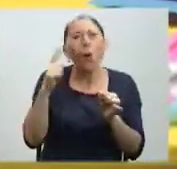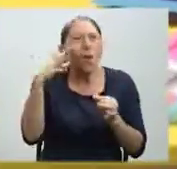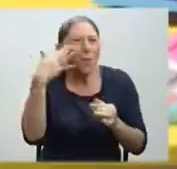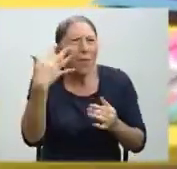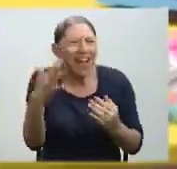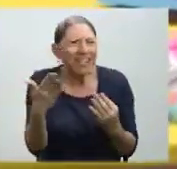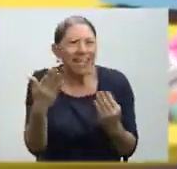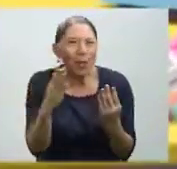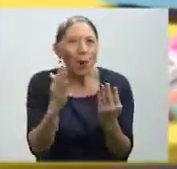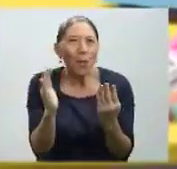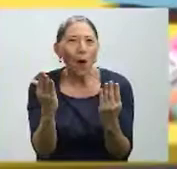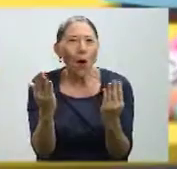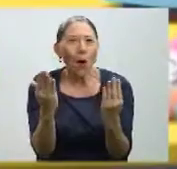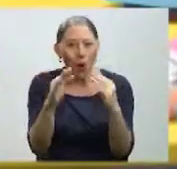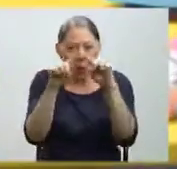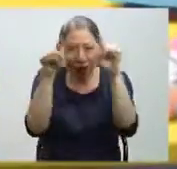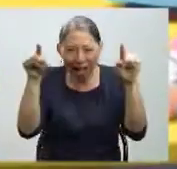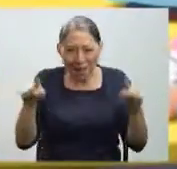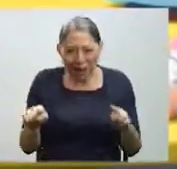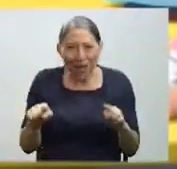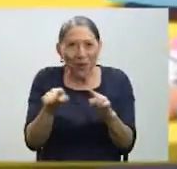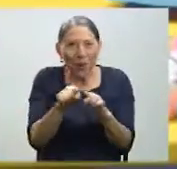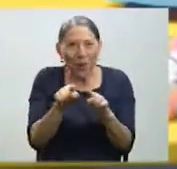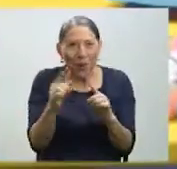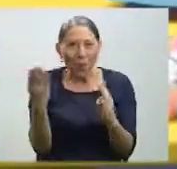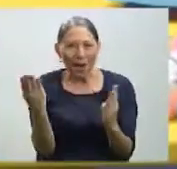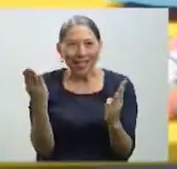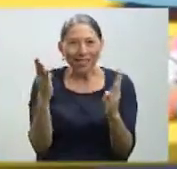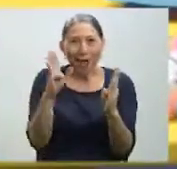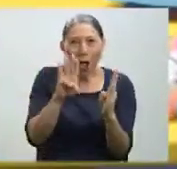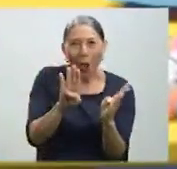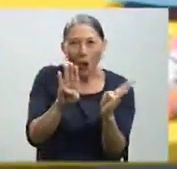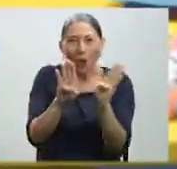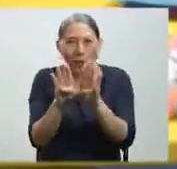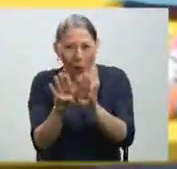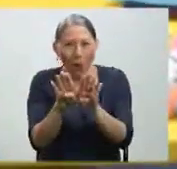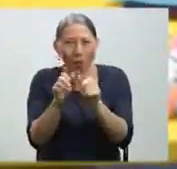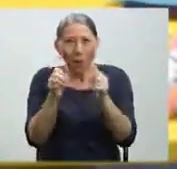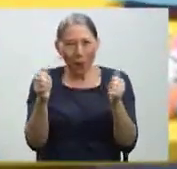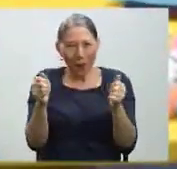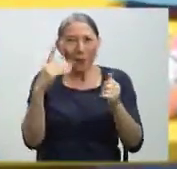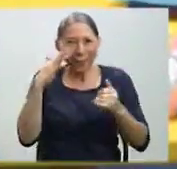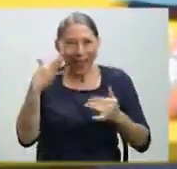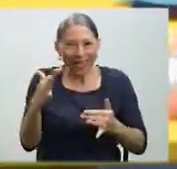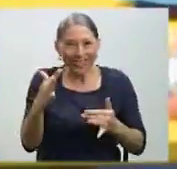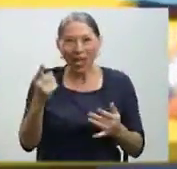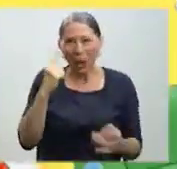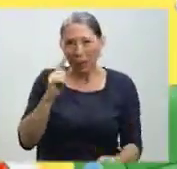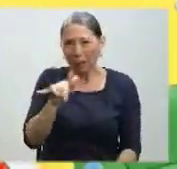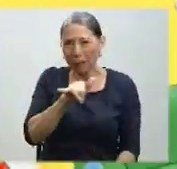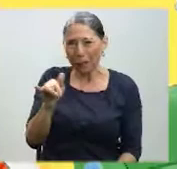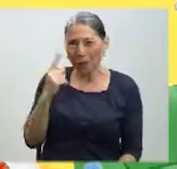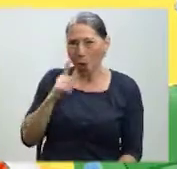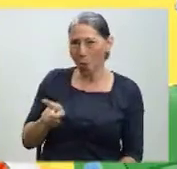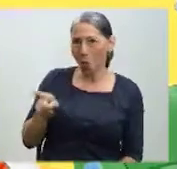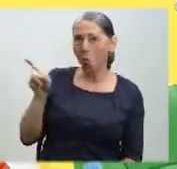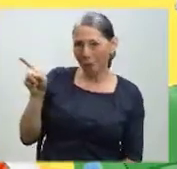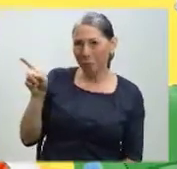armario, ¿lo ves? Y vas a hacer lo mismo con la que tenés arriba, la vas a traer hacia el centro y ya vas a